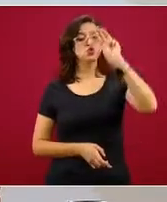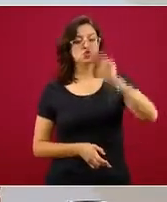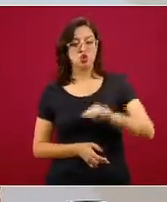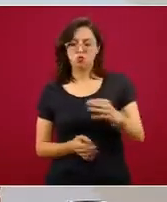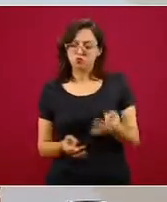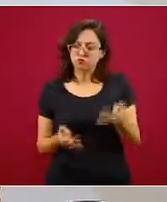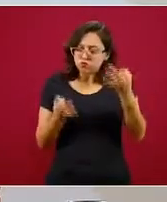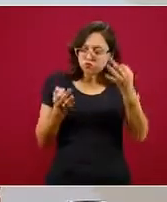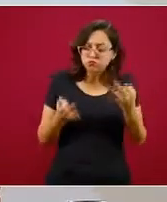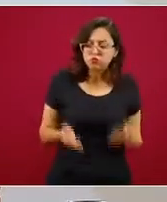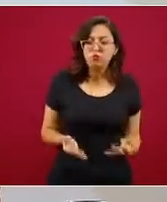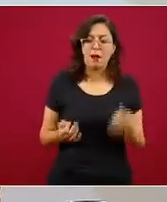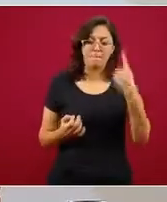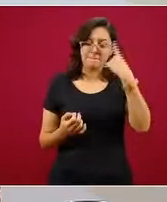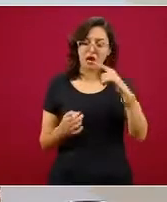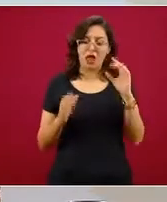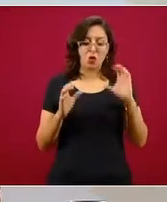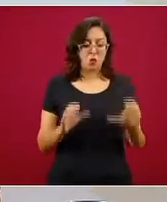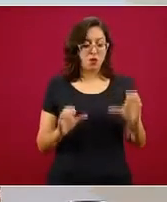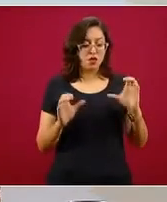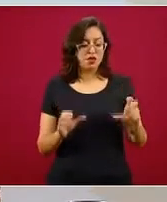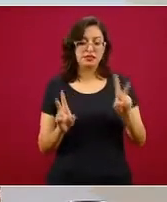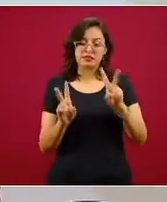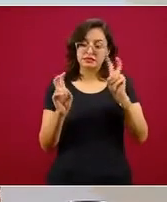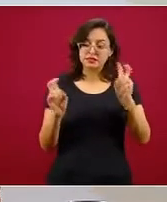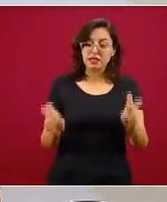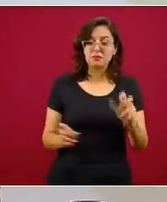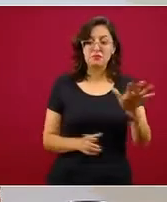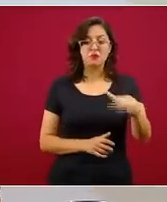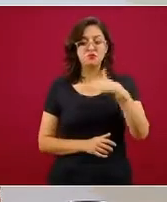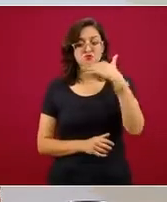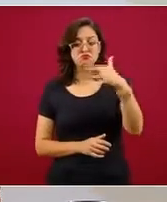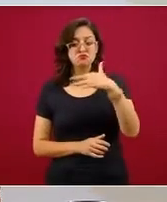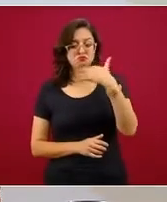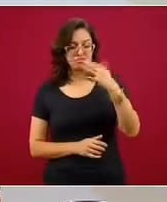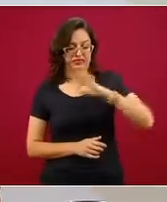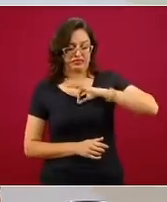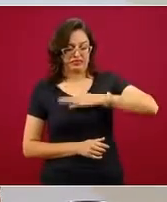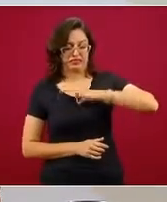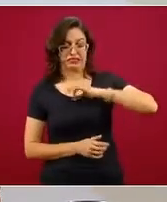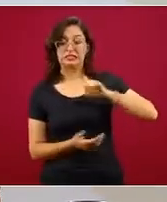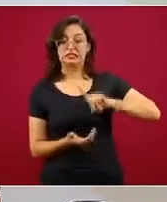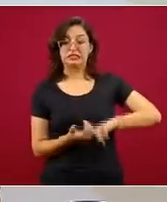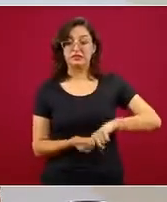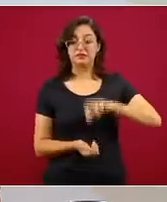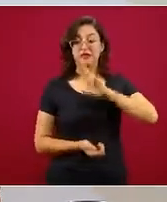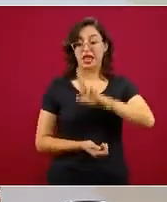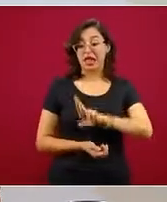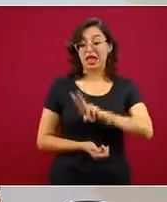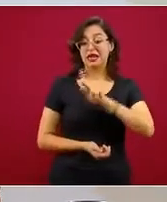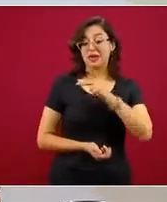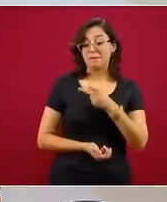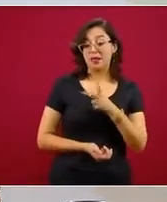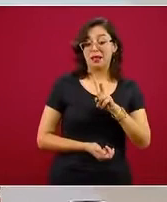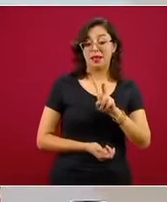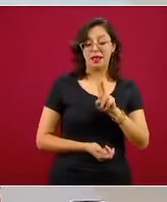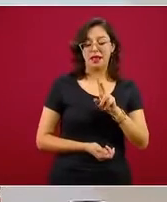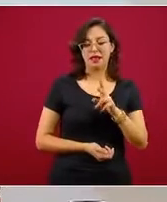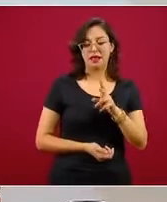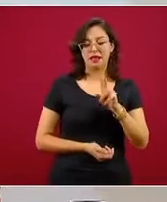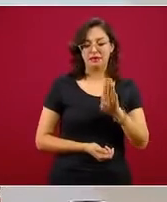específicamente para esto, para establecer las condiciones del manejo de los RPBI, residuos